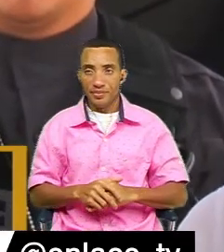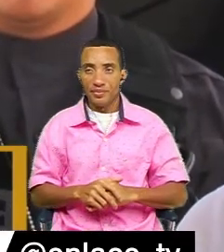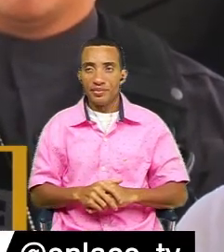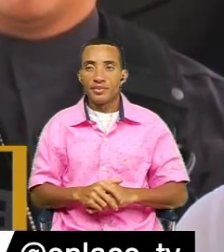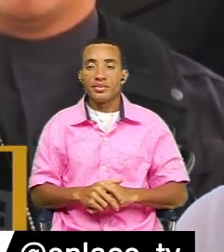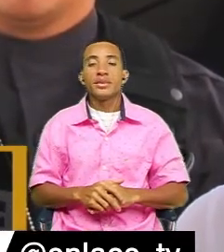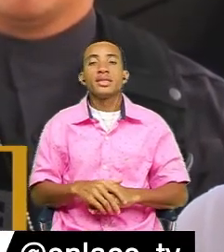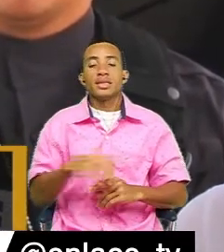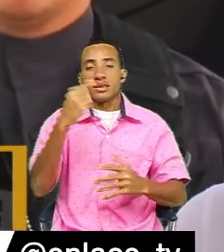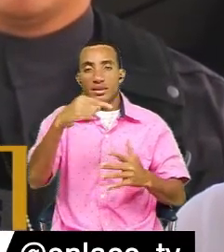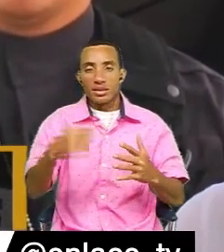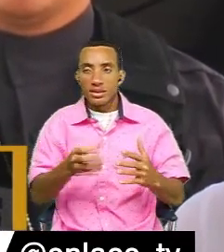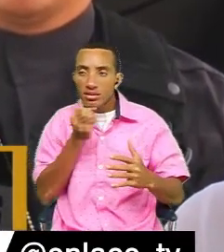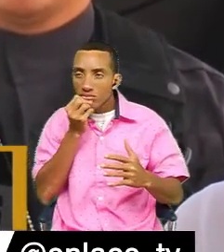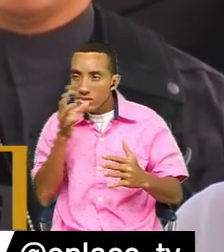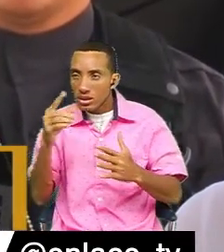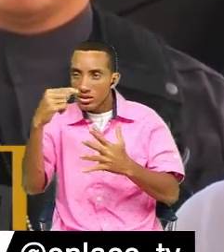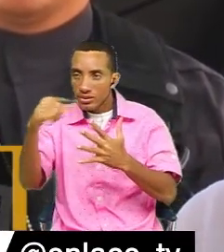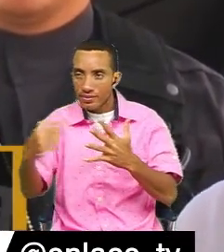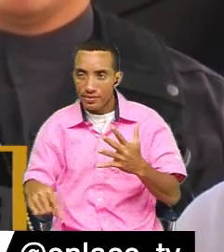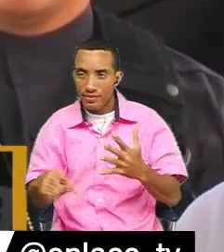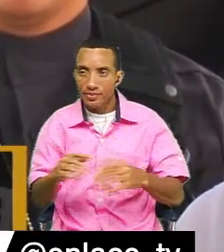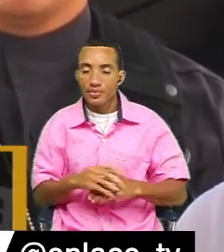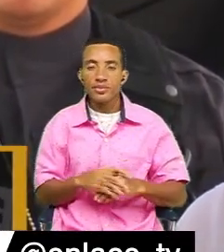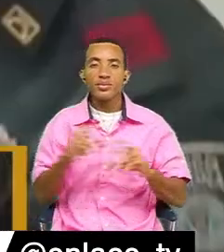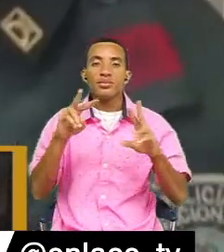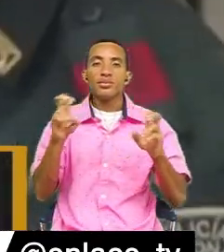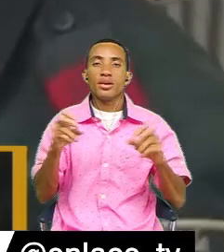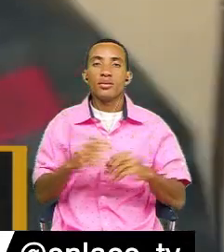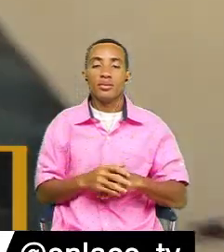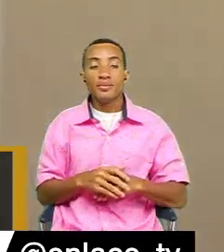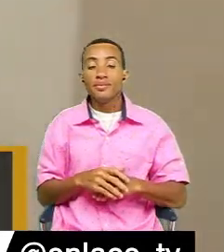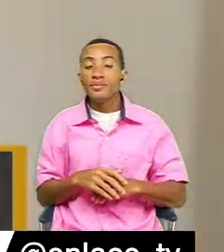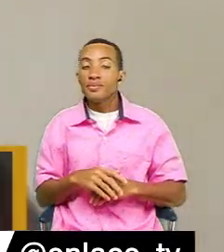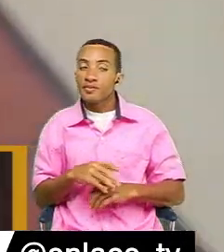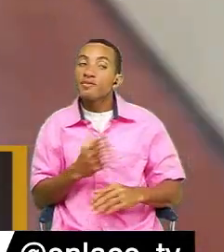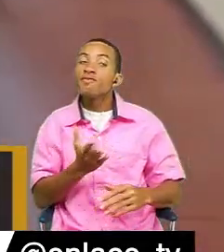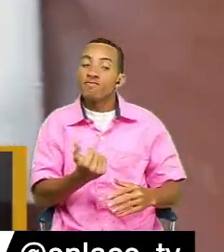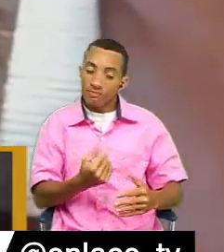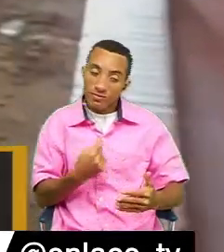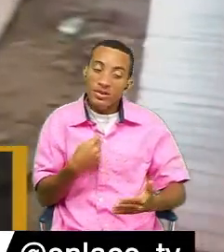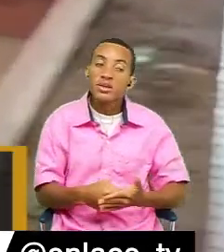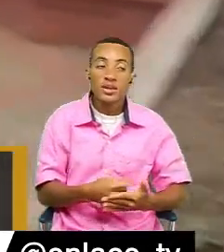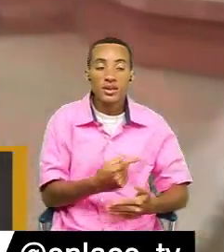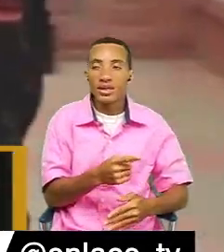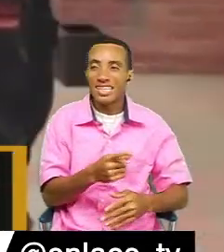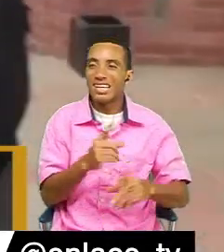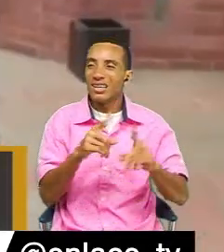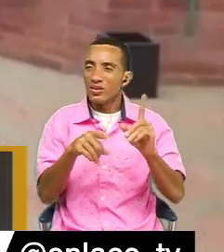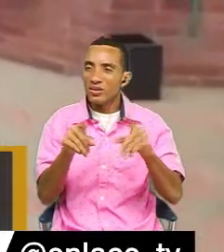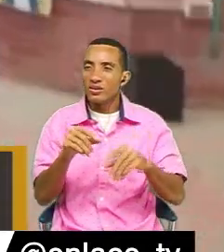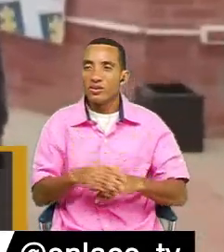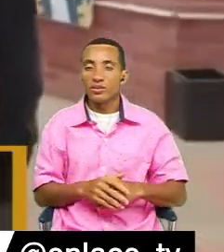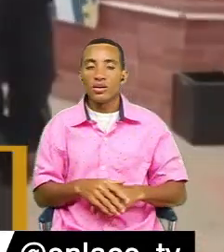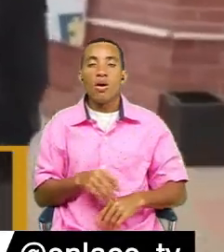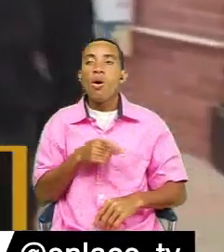diferentes denuncias que han sido instaladas por temas de extorsión. En el momento de su detención, alias Ochoa tenía en su poder una